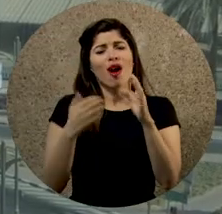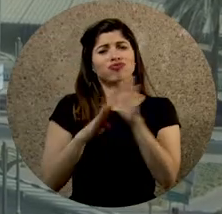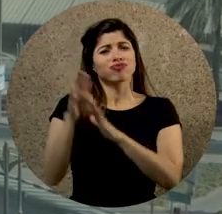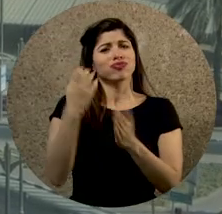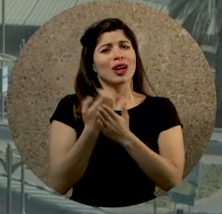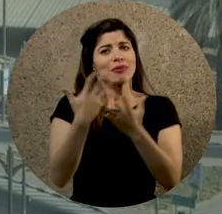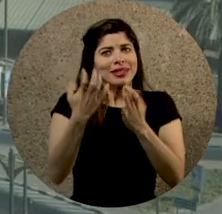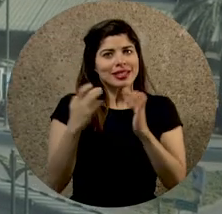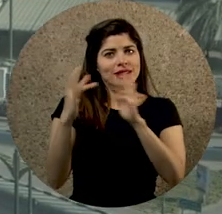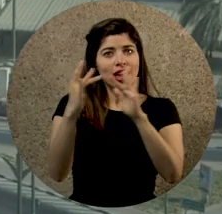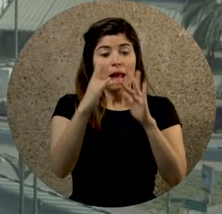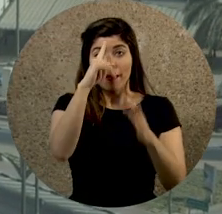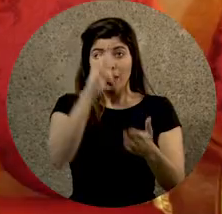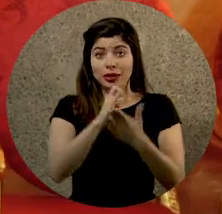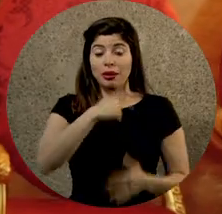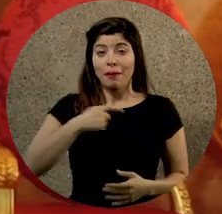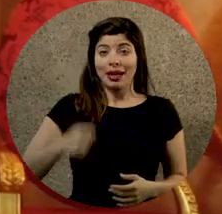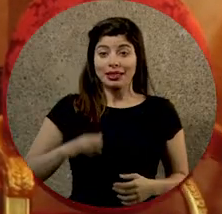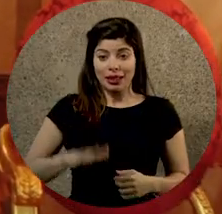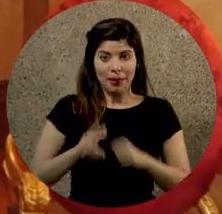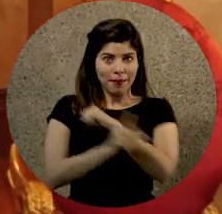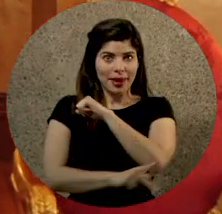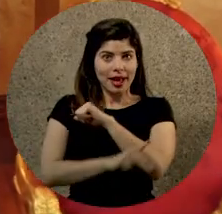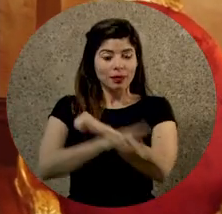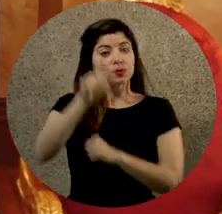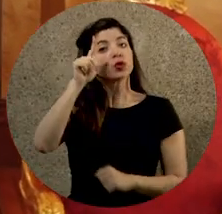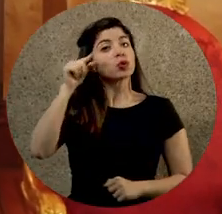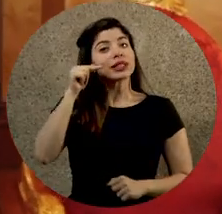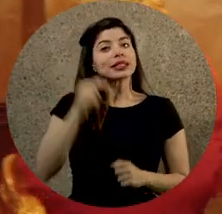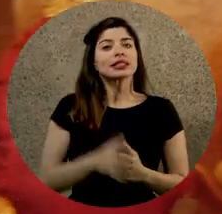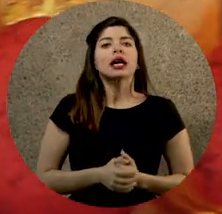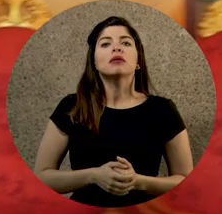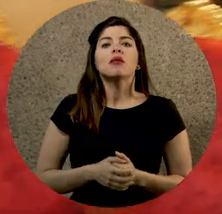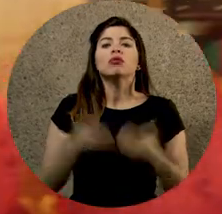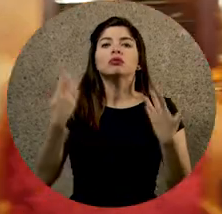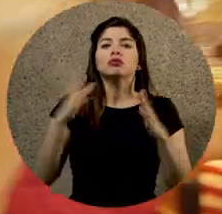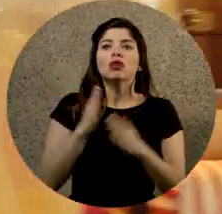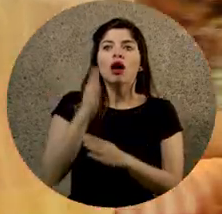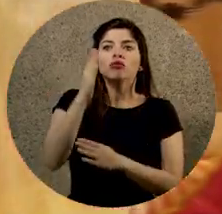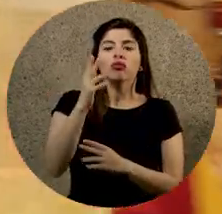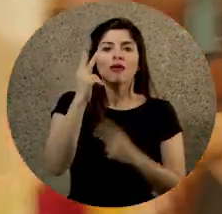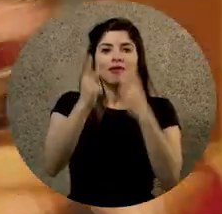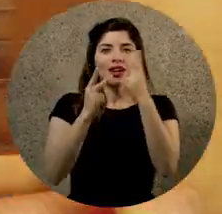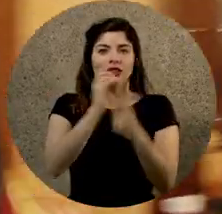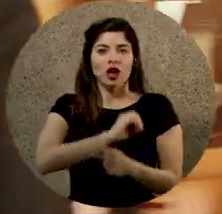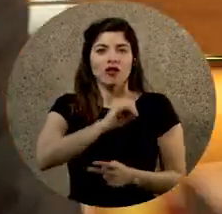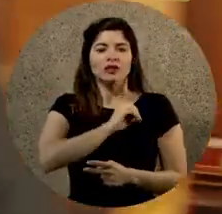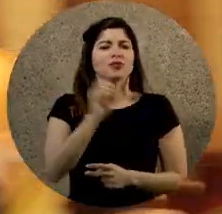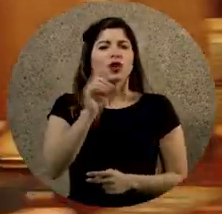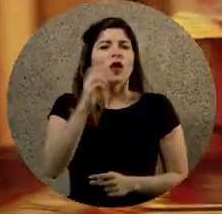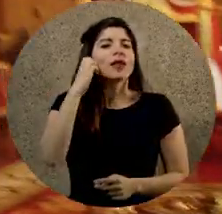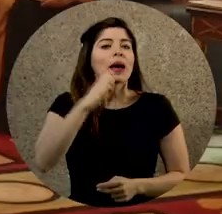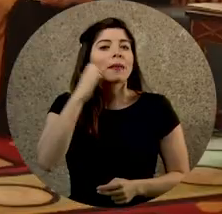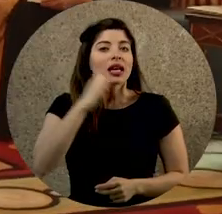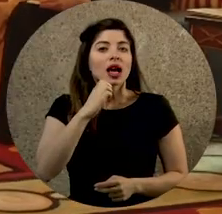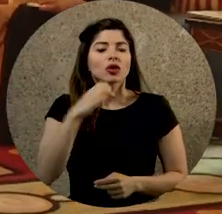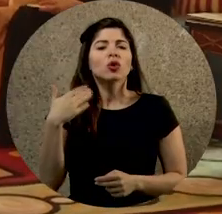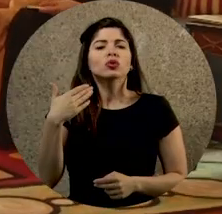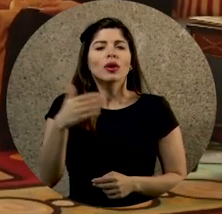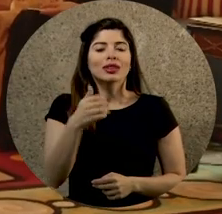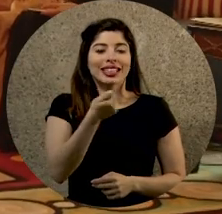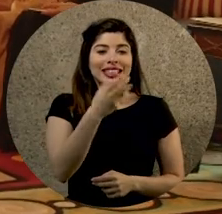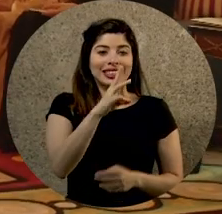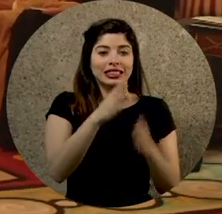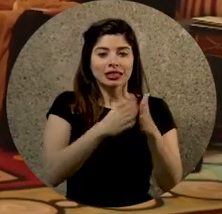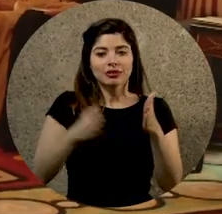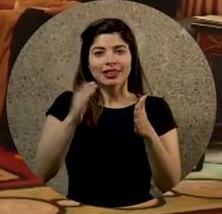crecimiento económico. Por eso el presidente de la República, Luis Guillermo Solís, hizo una visita oficial a Emiratos Árabes Unidos entre